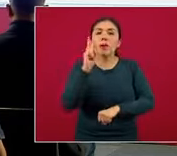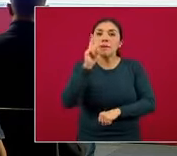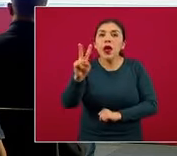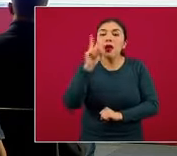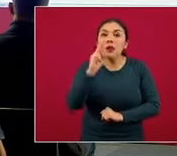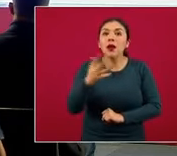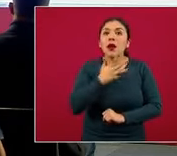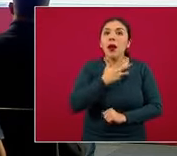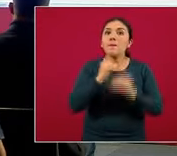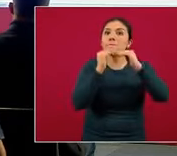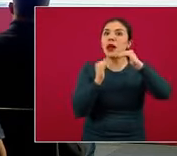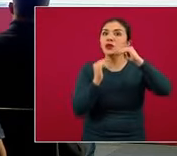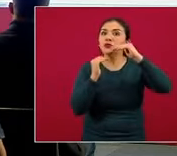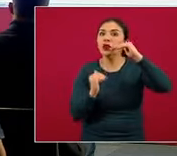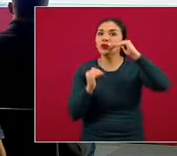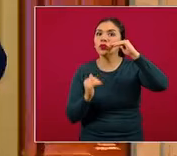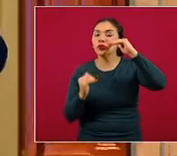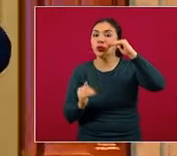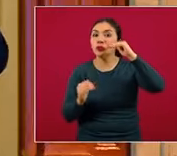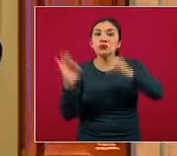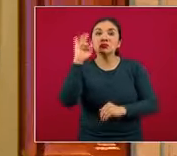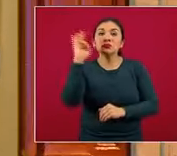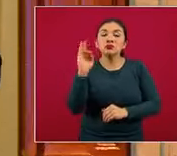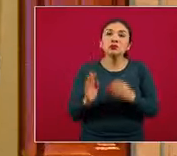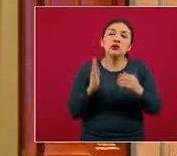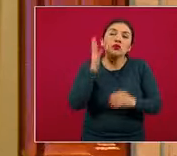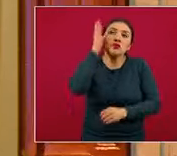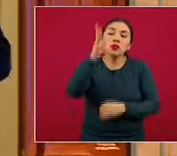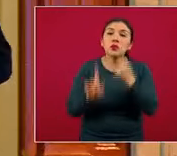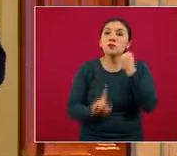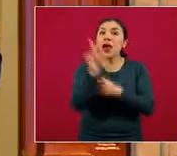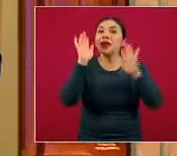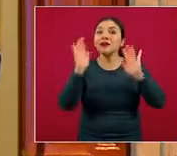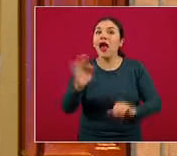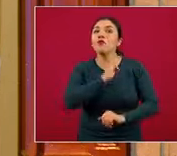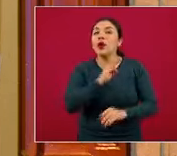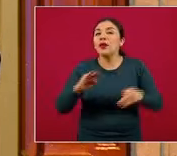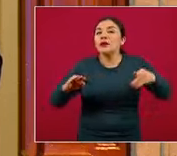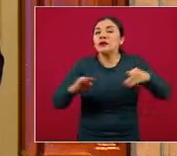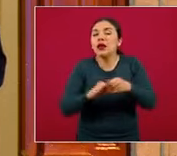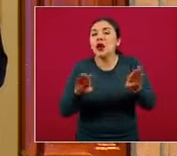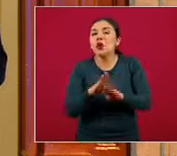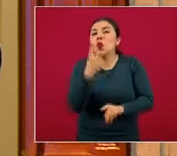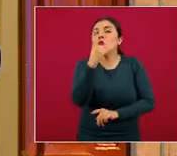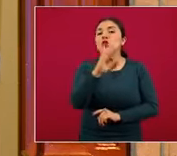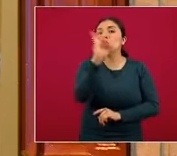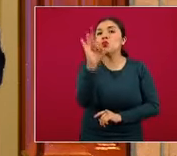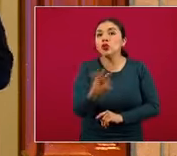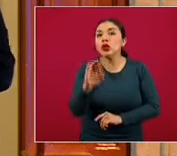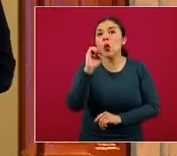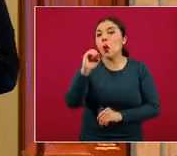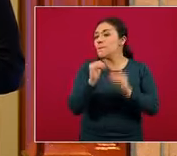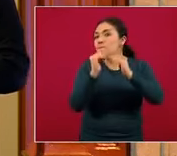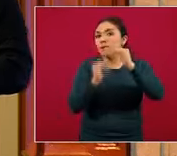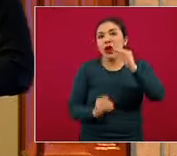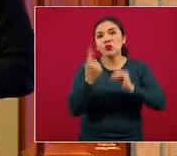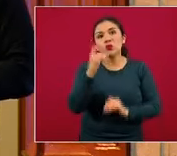una disminución y que en algún momento podamos nuevamente acercarnos al 1% o disminuir